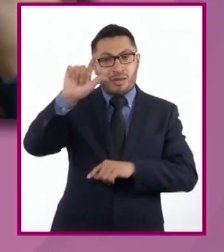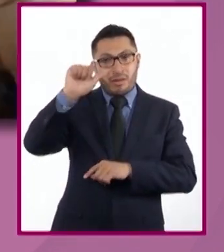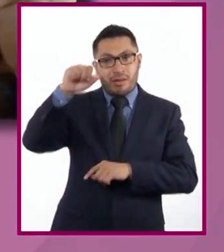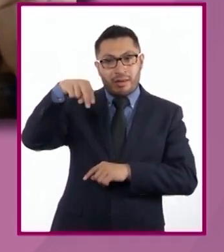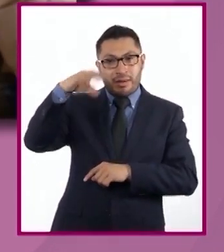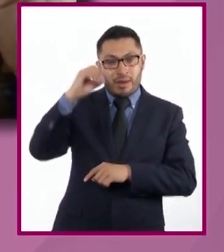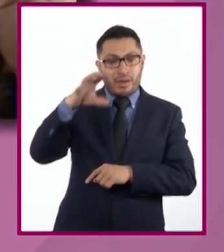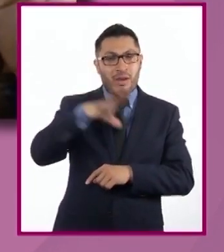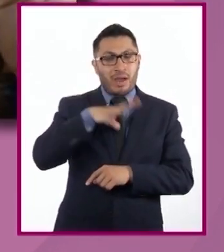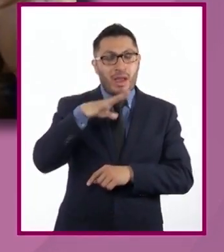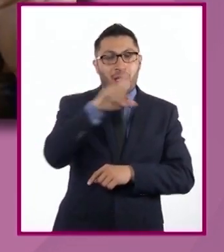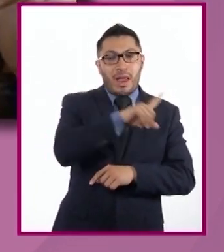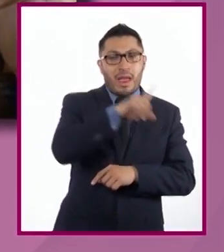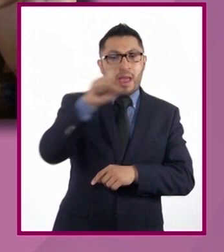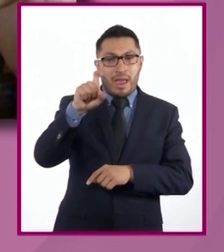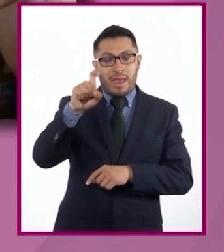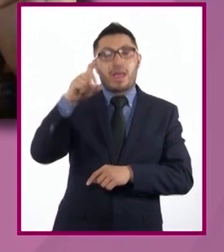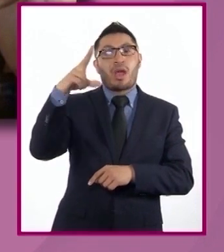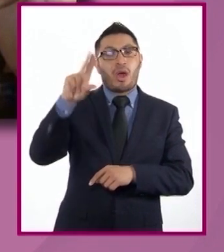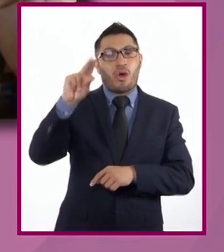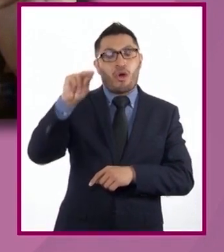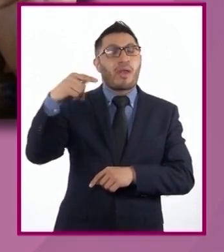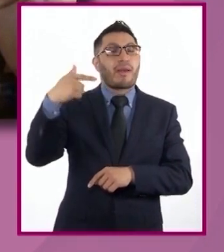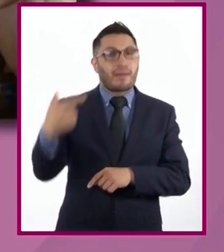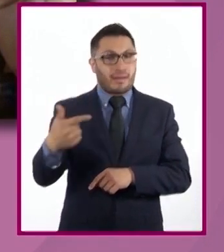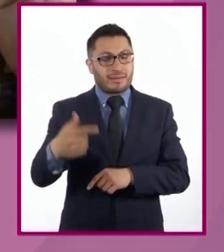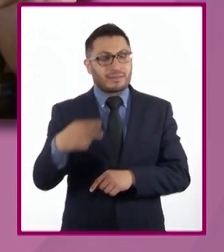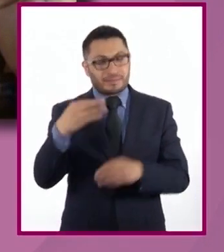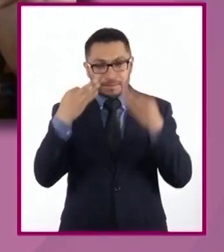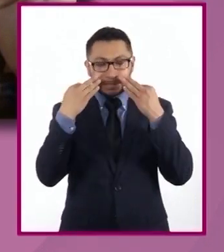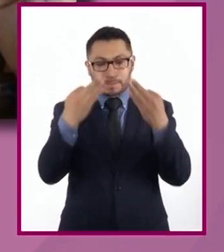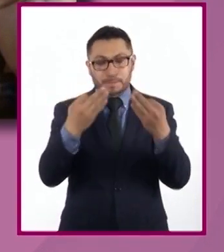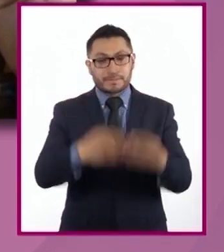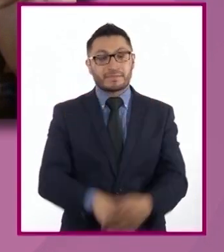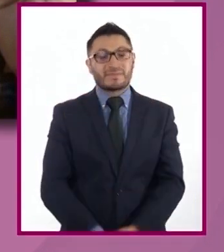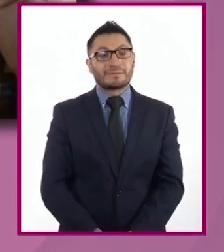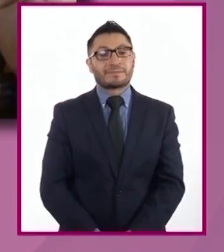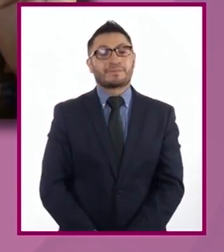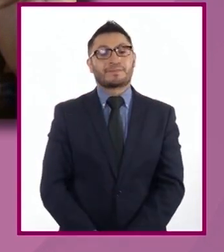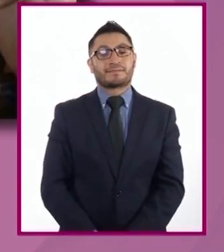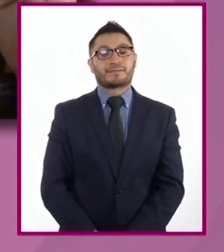mide 180 grados y aquí lo podemos ver.